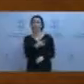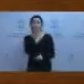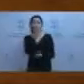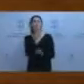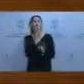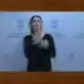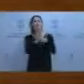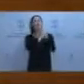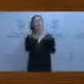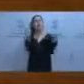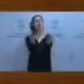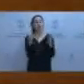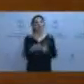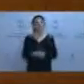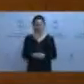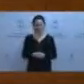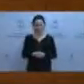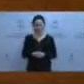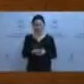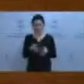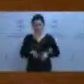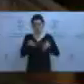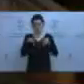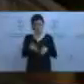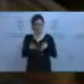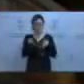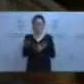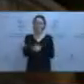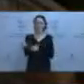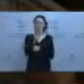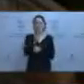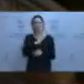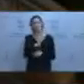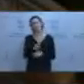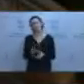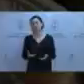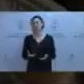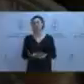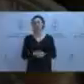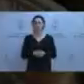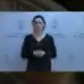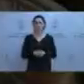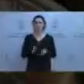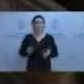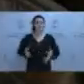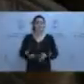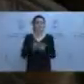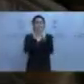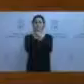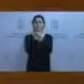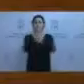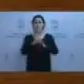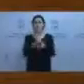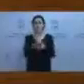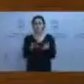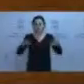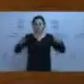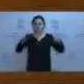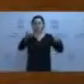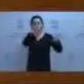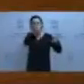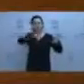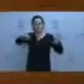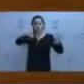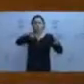respecto? Lo de siempre ya no vale, señorías, a que busque otra cantinela, por favor. Con respecto al empleo, el párrafo referente a las personas